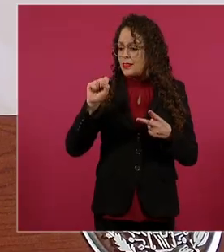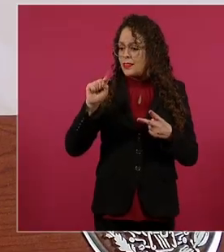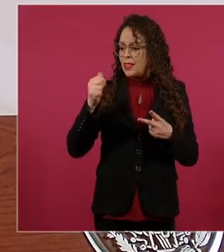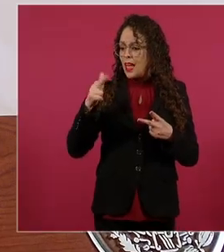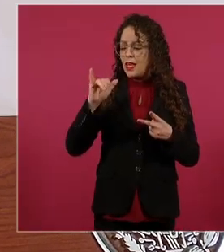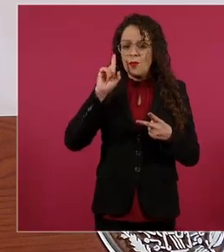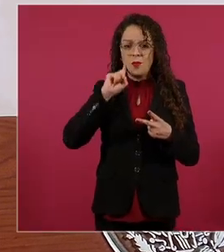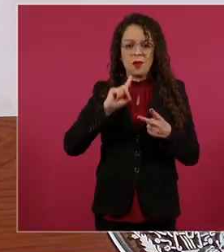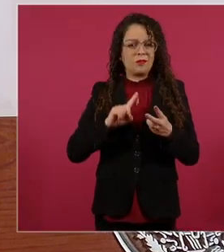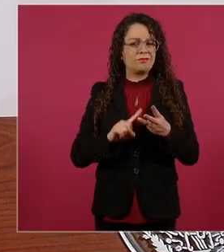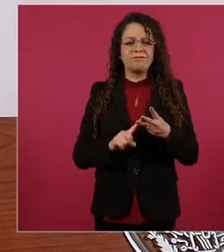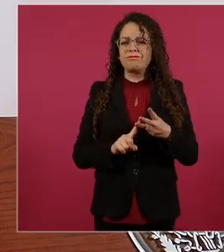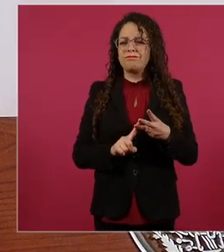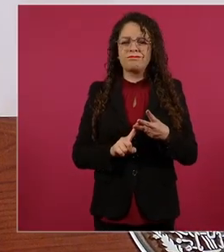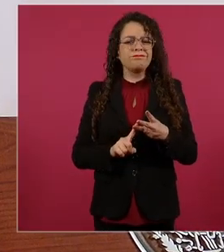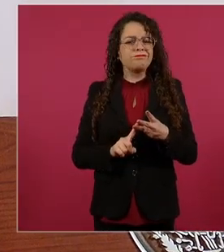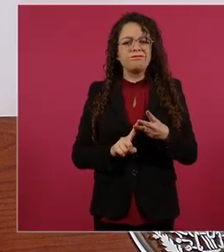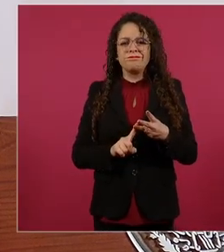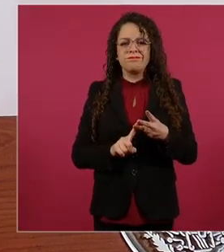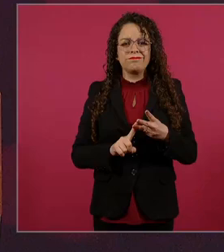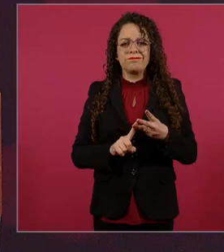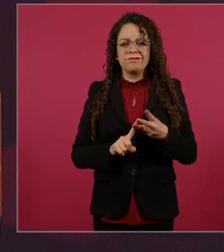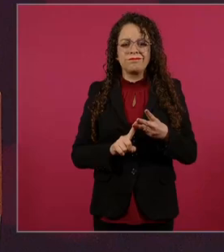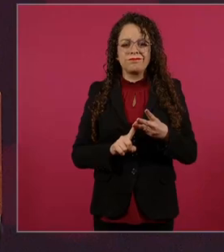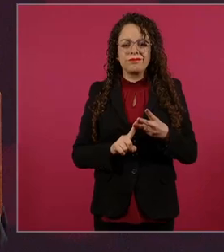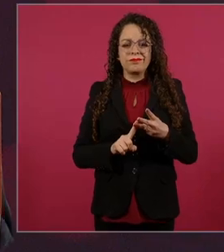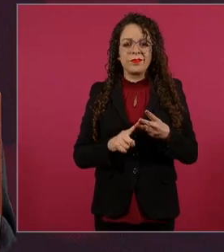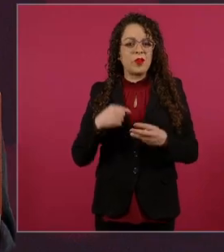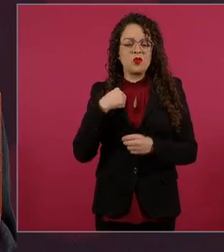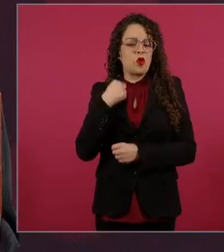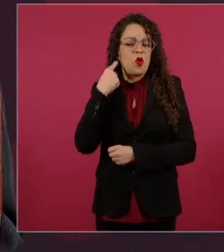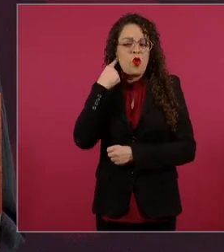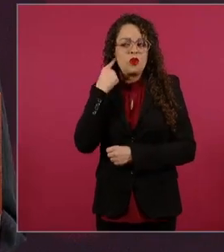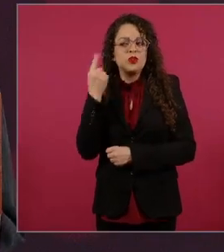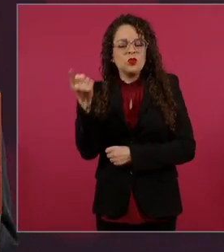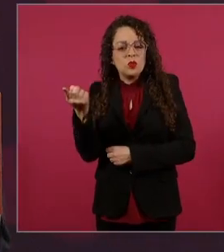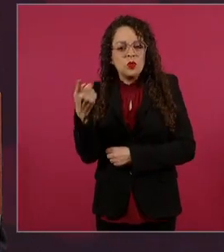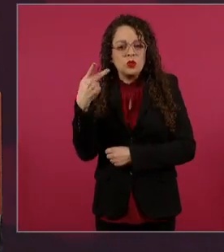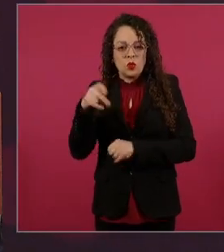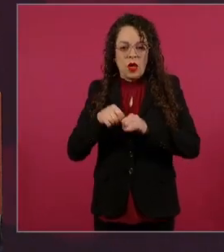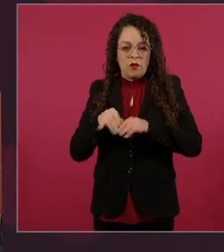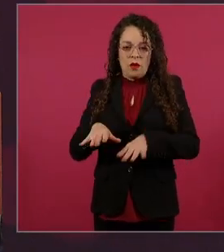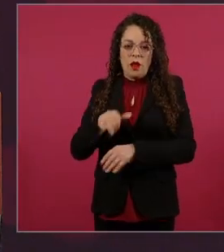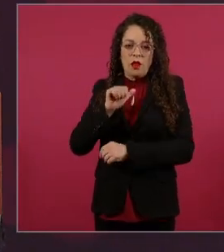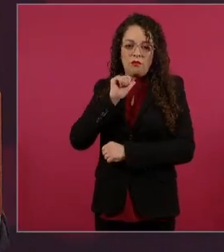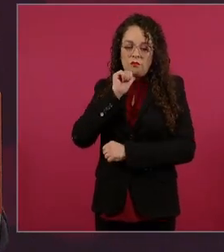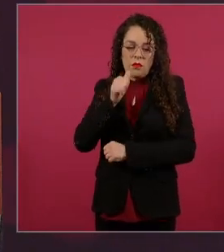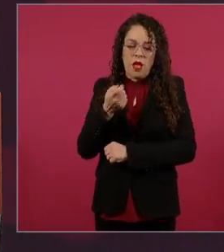Si de por sí No los escucho Mucho No porque no Quiera yo